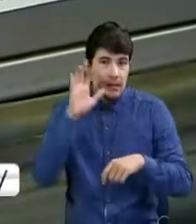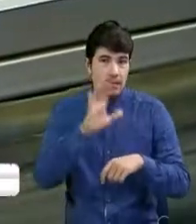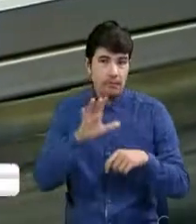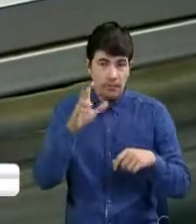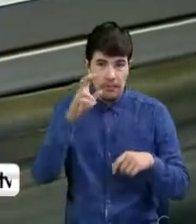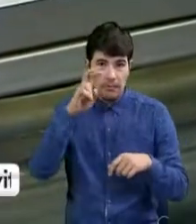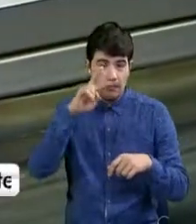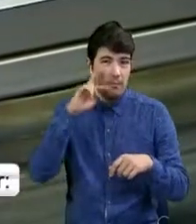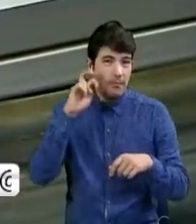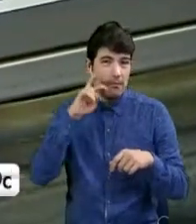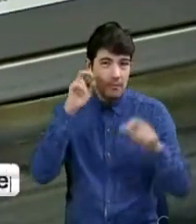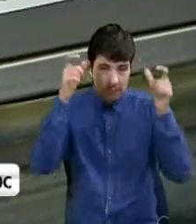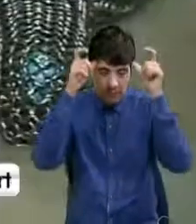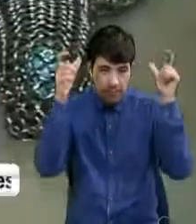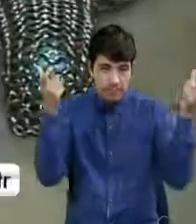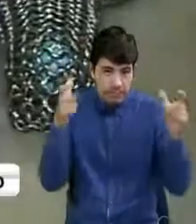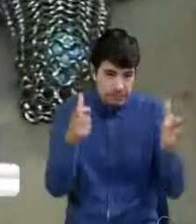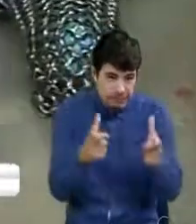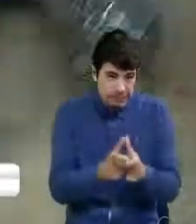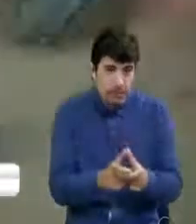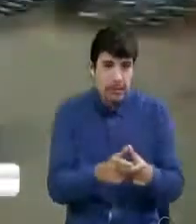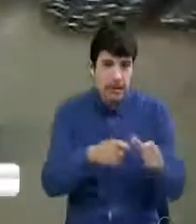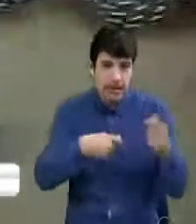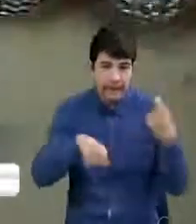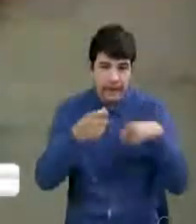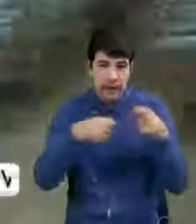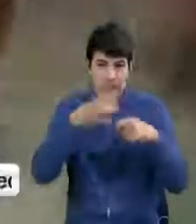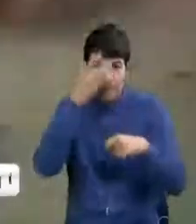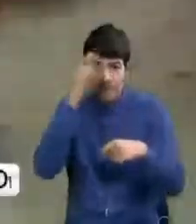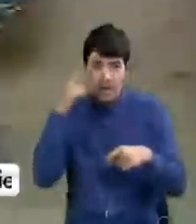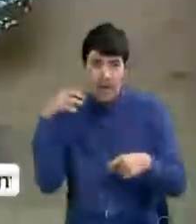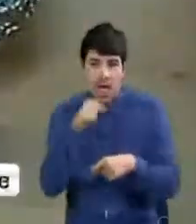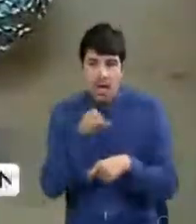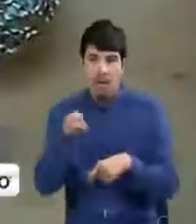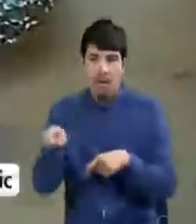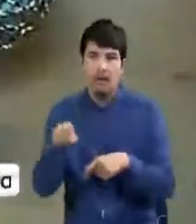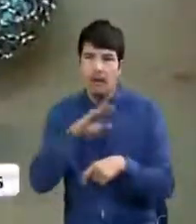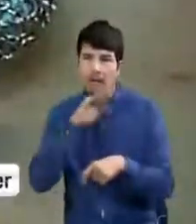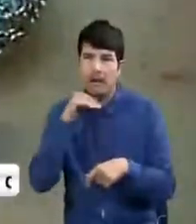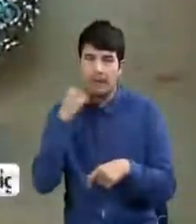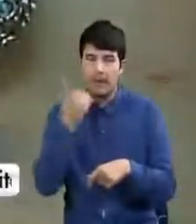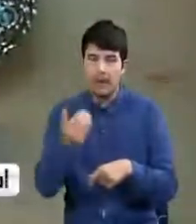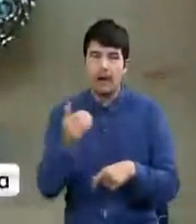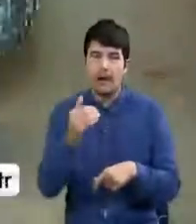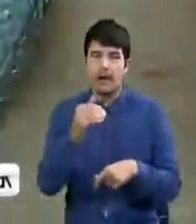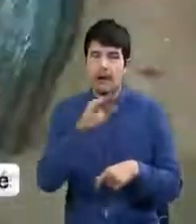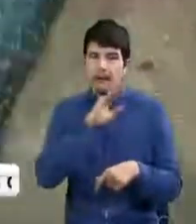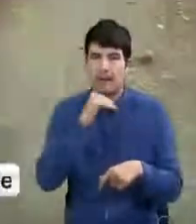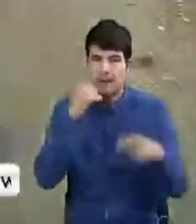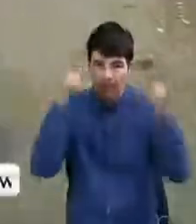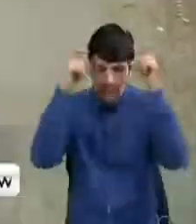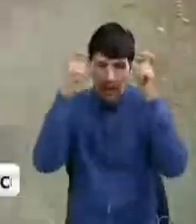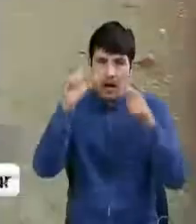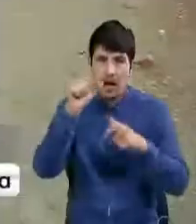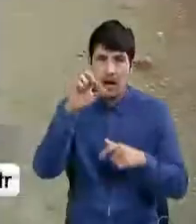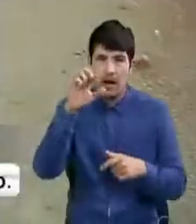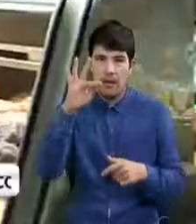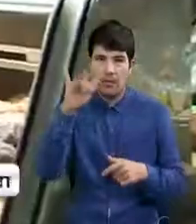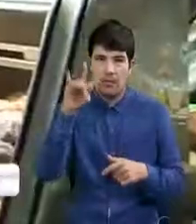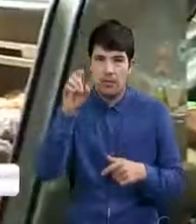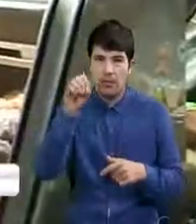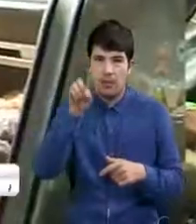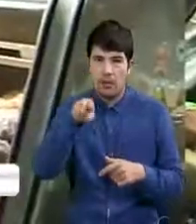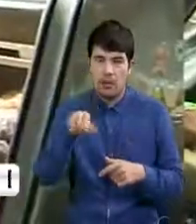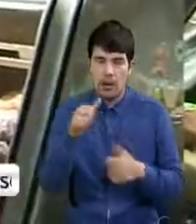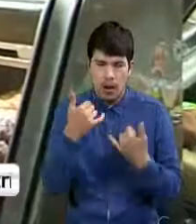redujo ostensiblemente luego de la detección de focos de fiebre aftosa en la frontera colombo-venezolana. Pues hoy reiteraron los